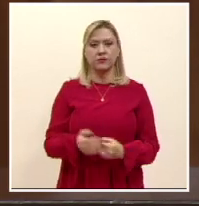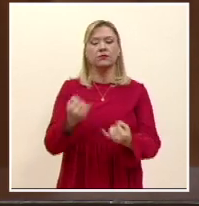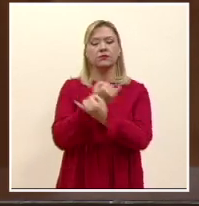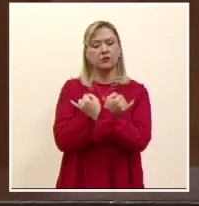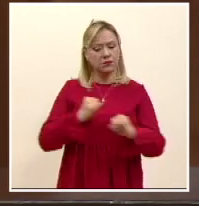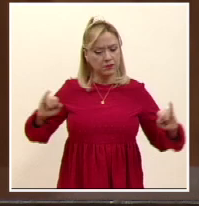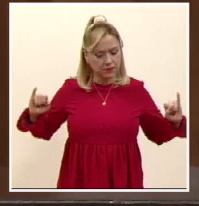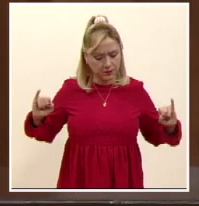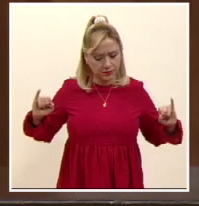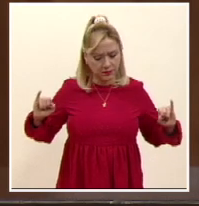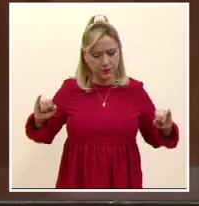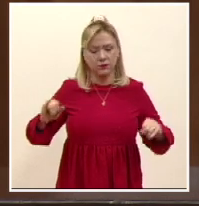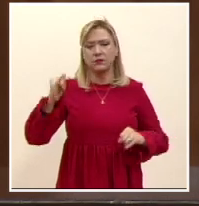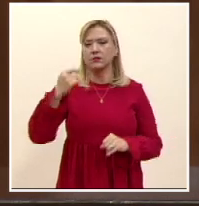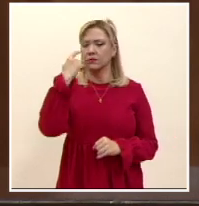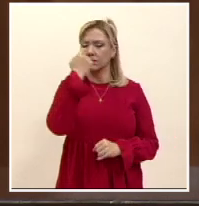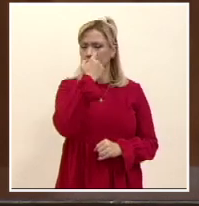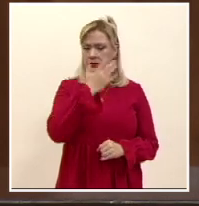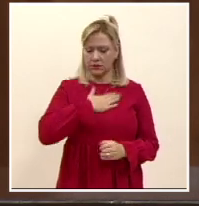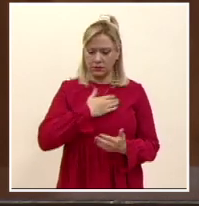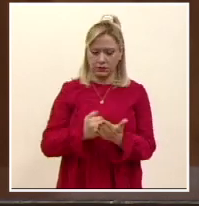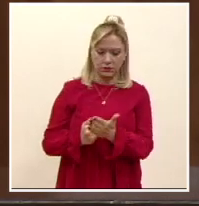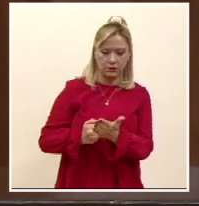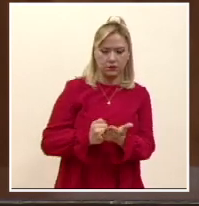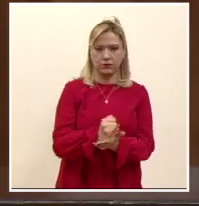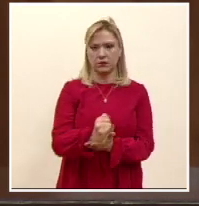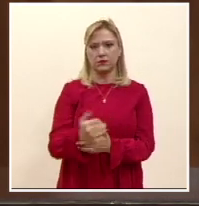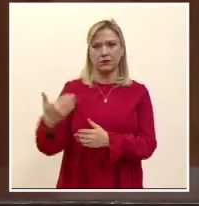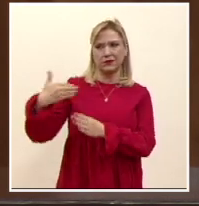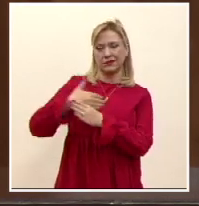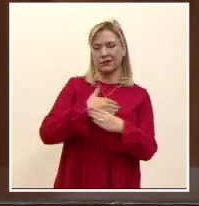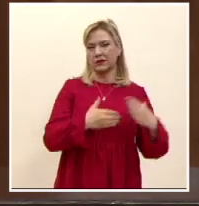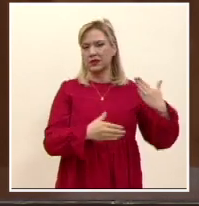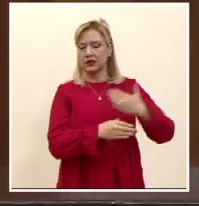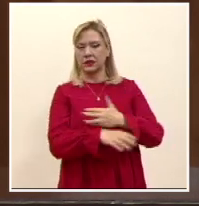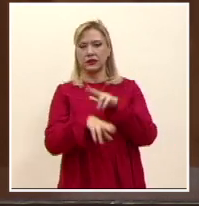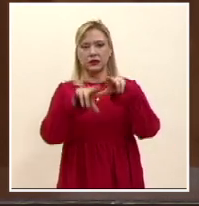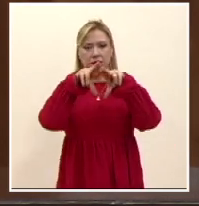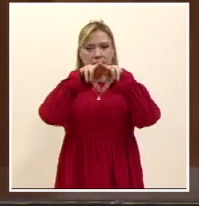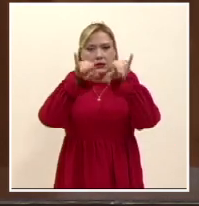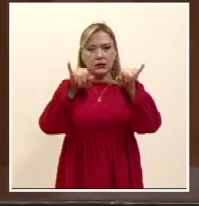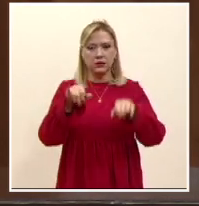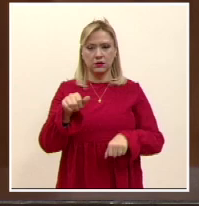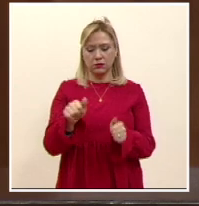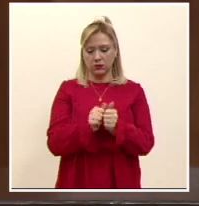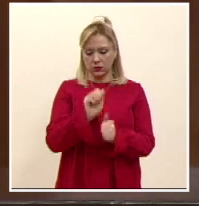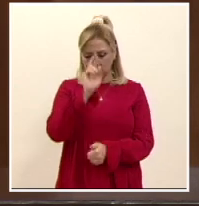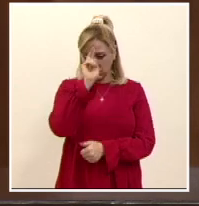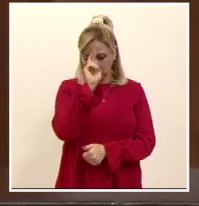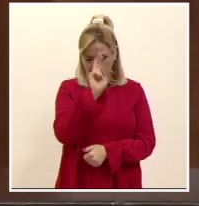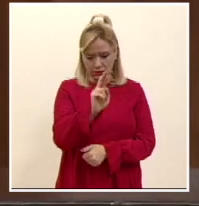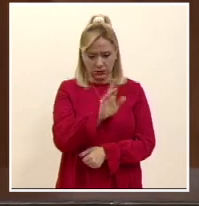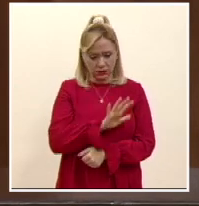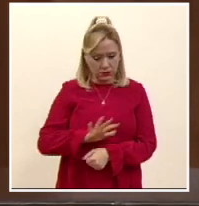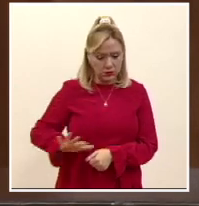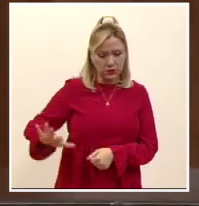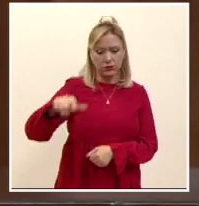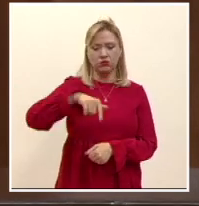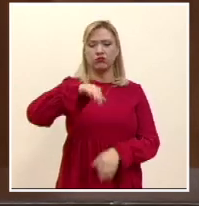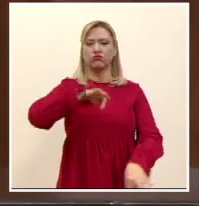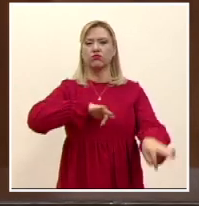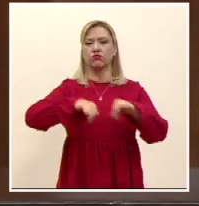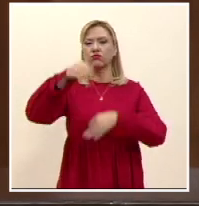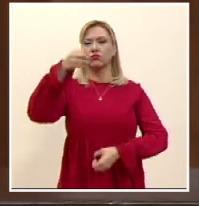y autonomía en mis decisiones, honrando toda la esencia de este órgano